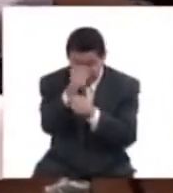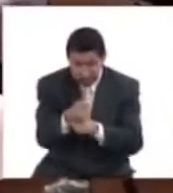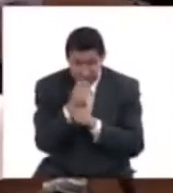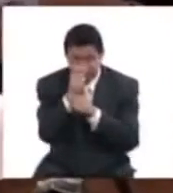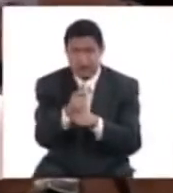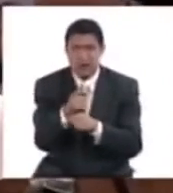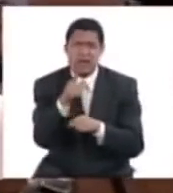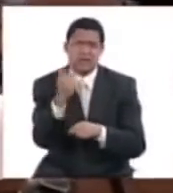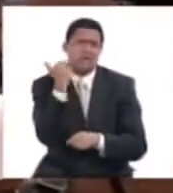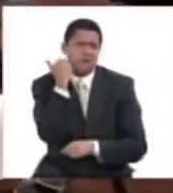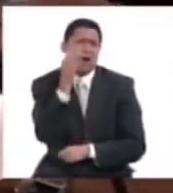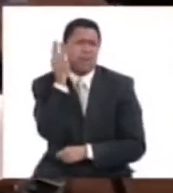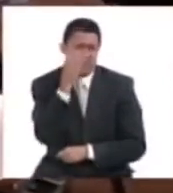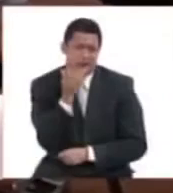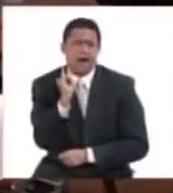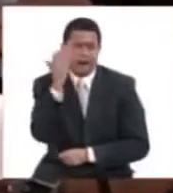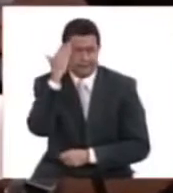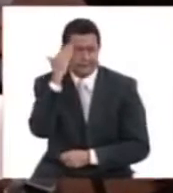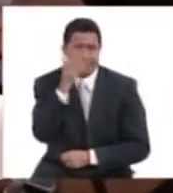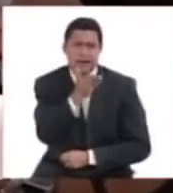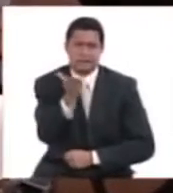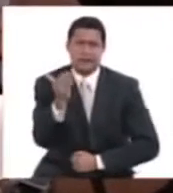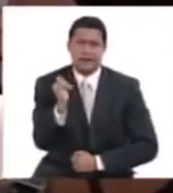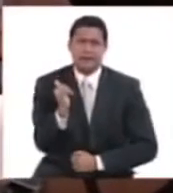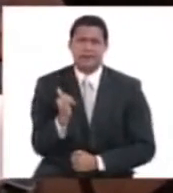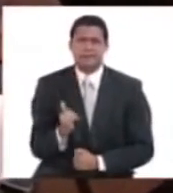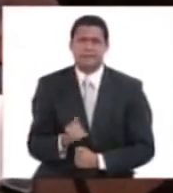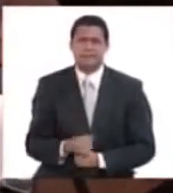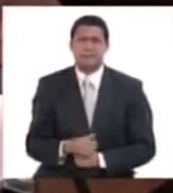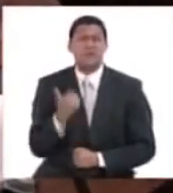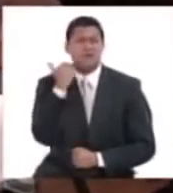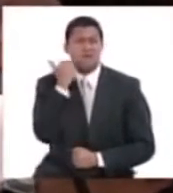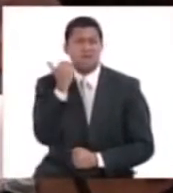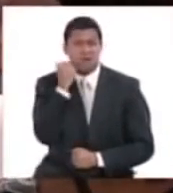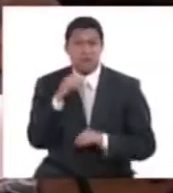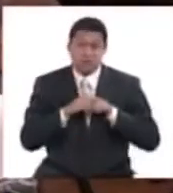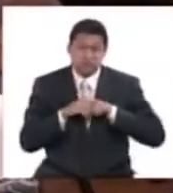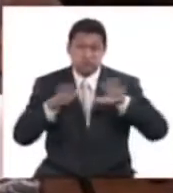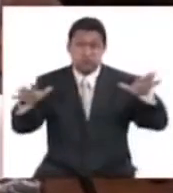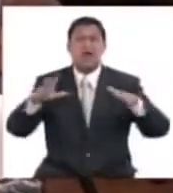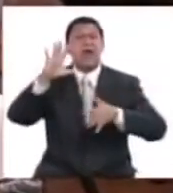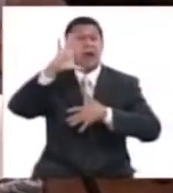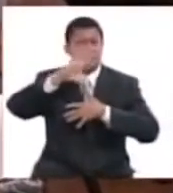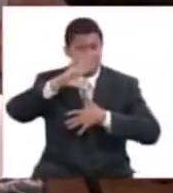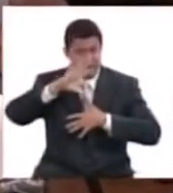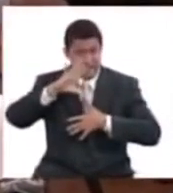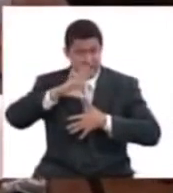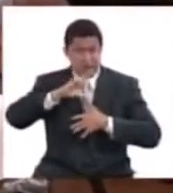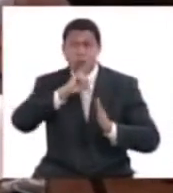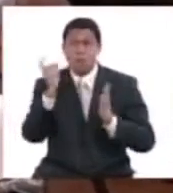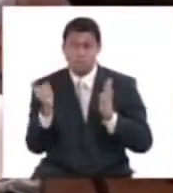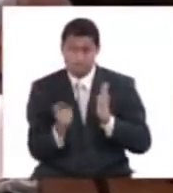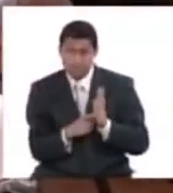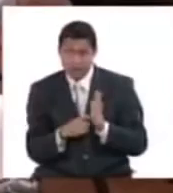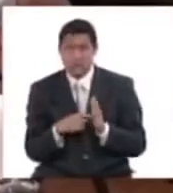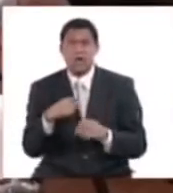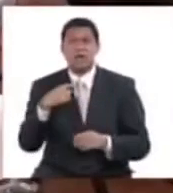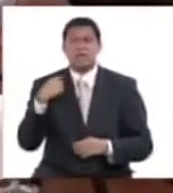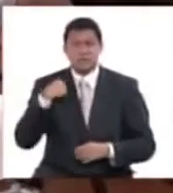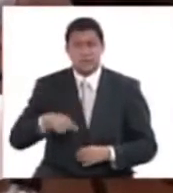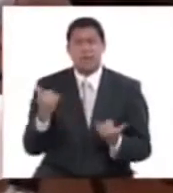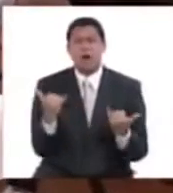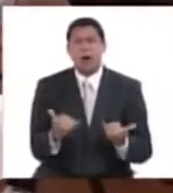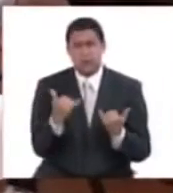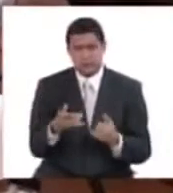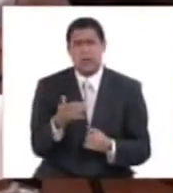la malaria, bueno, por supuesto tú sabes que ya es una enfermedad endémica en América, completamente. Y nosotros tenemos aquí los